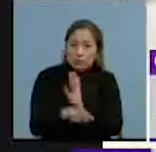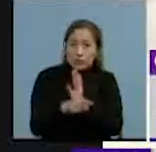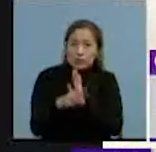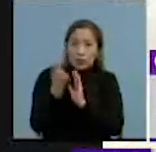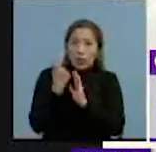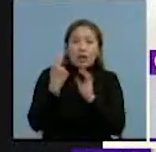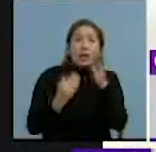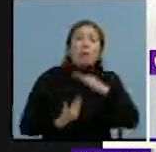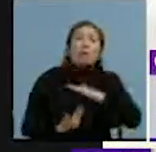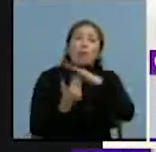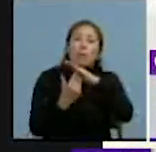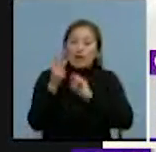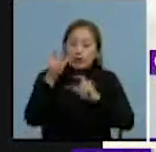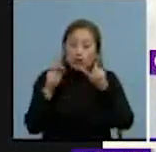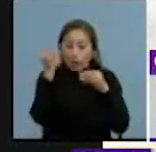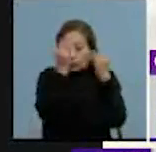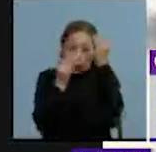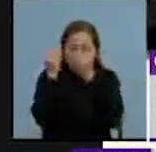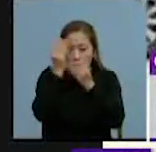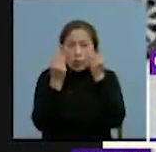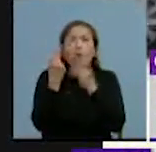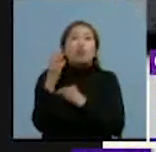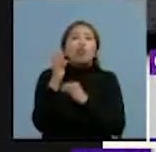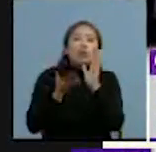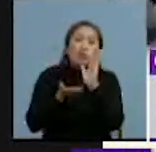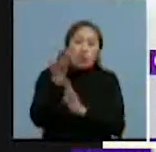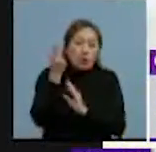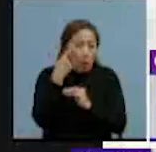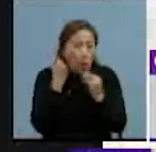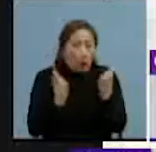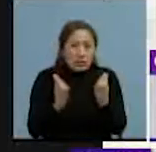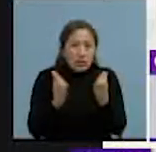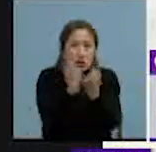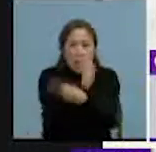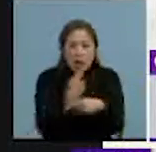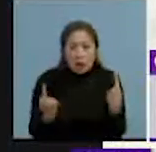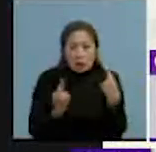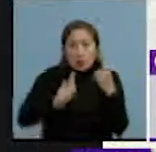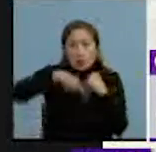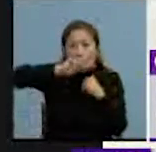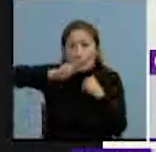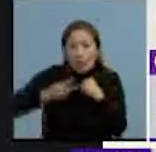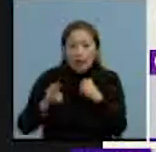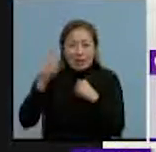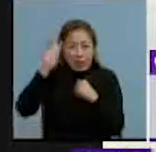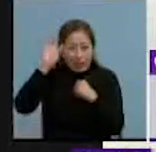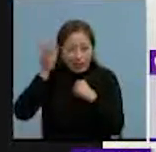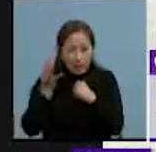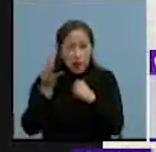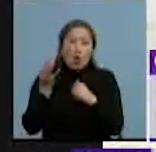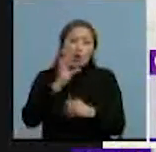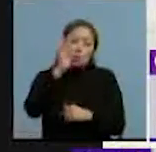es la principal preocupación de la gente. ¿Qué puede pasar con todos los productos, teniendo en cuenta también el